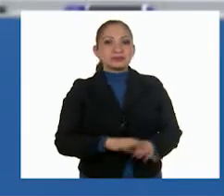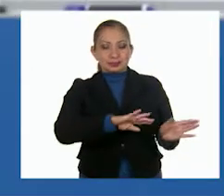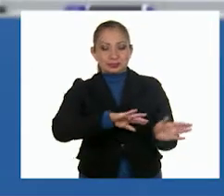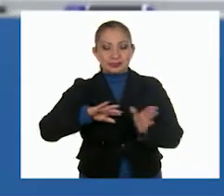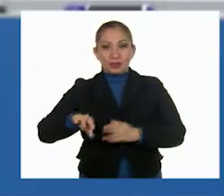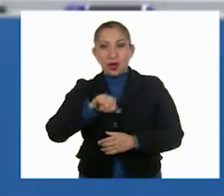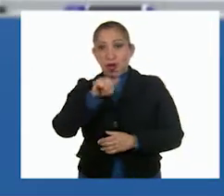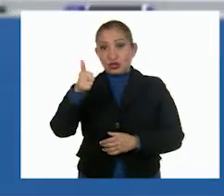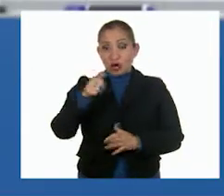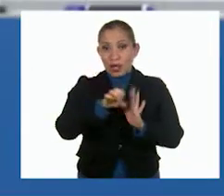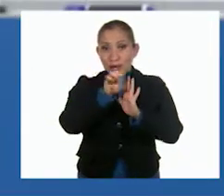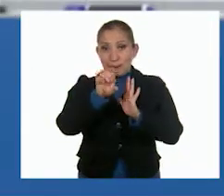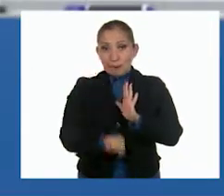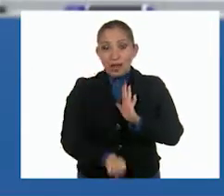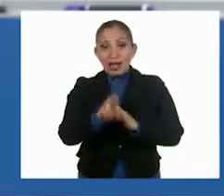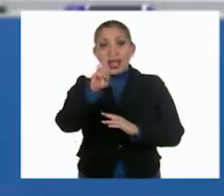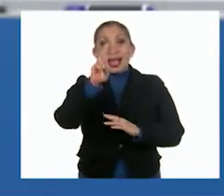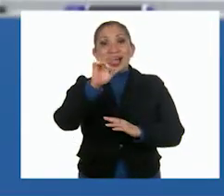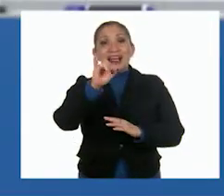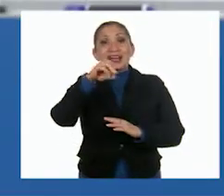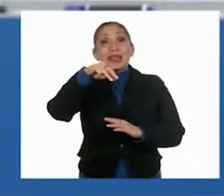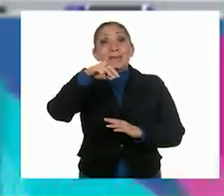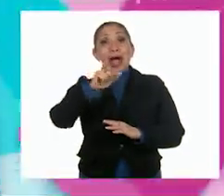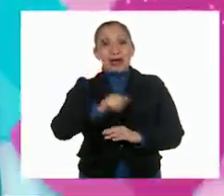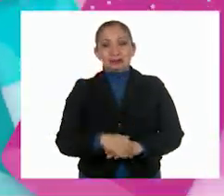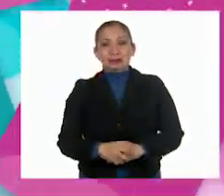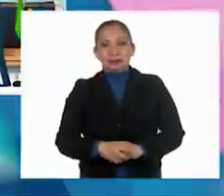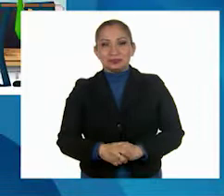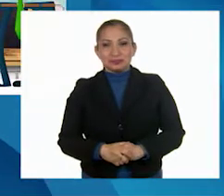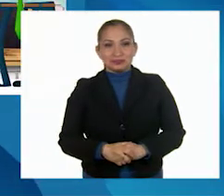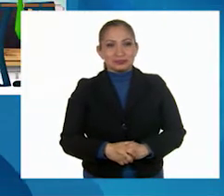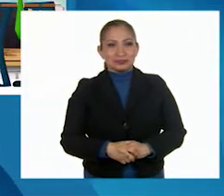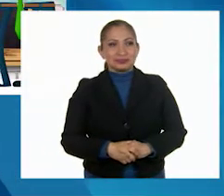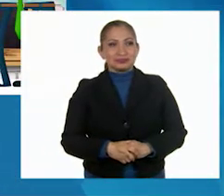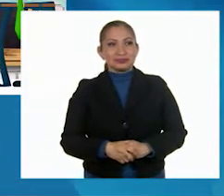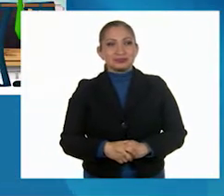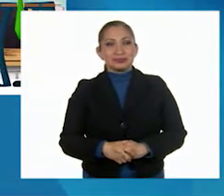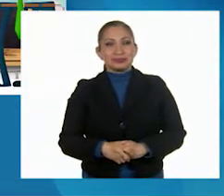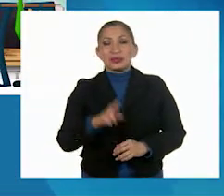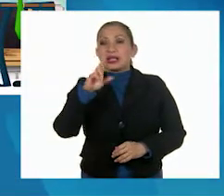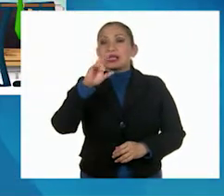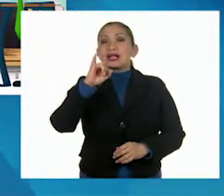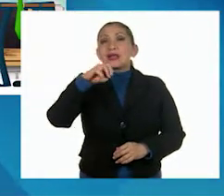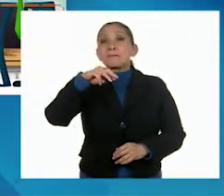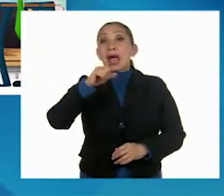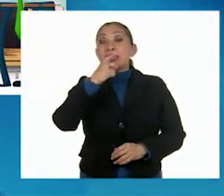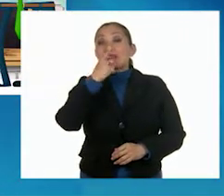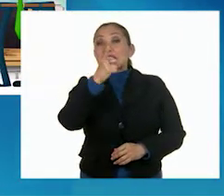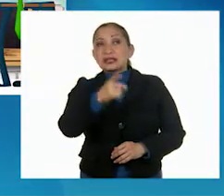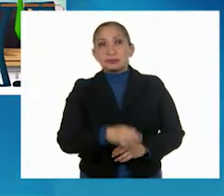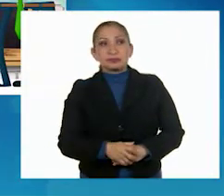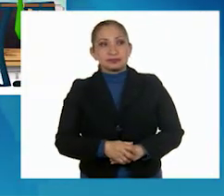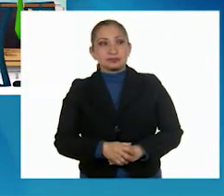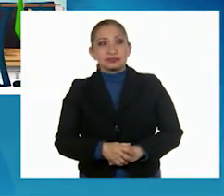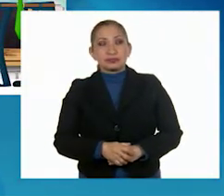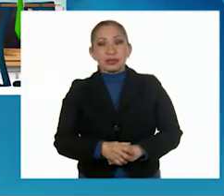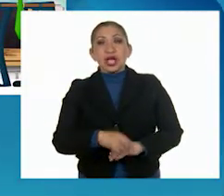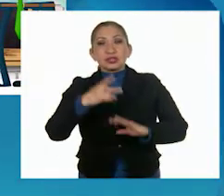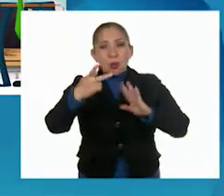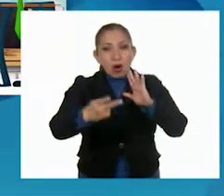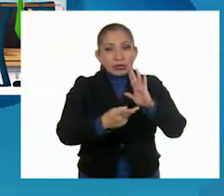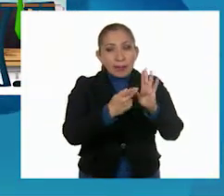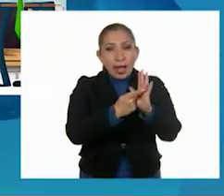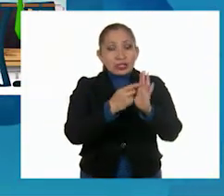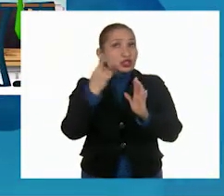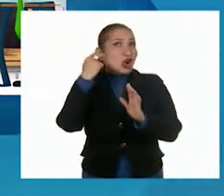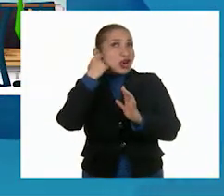Ahora, ¿podemos ver un ejemplo de rima? Claro que sí. Muy bien. Y la rima dice que es la repetición